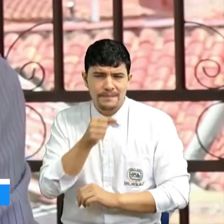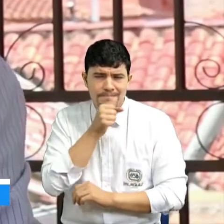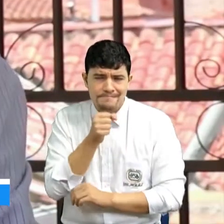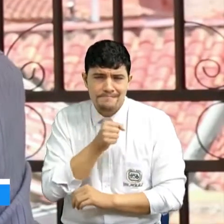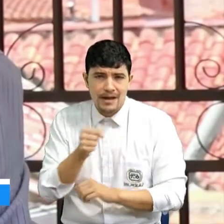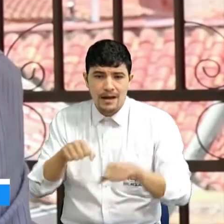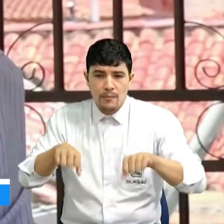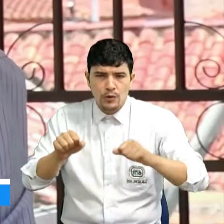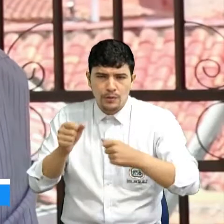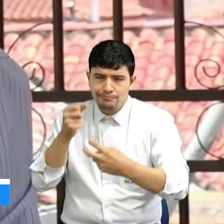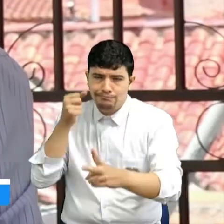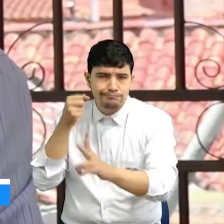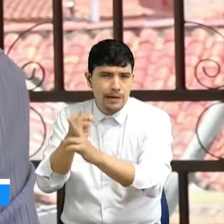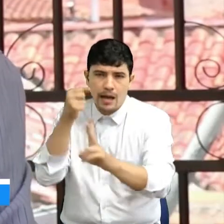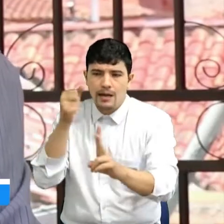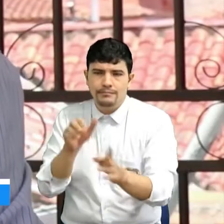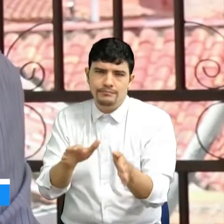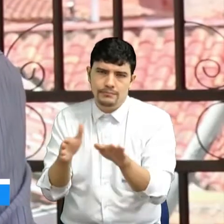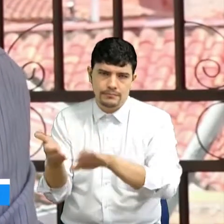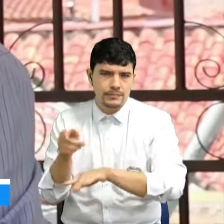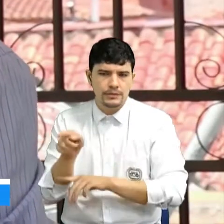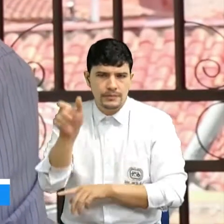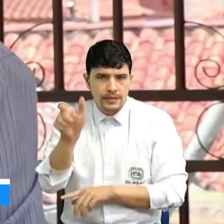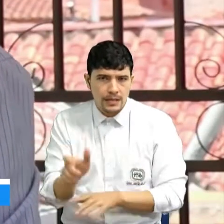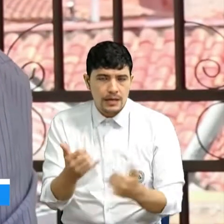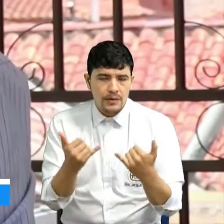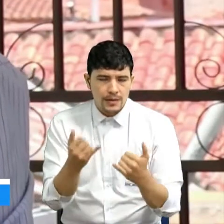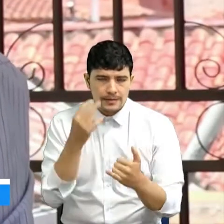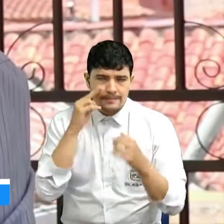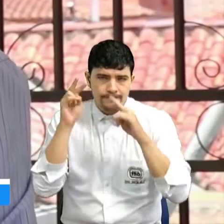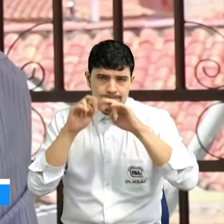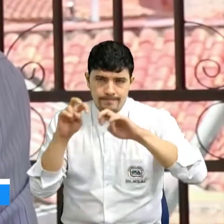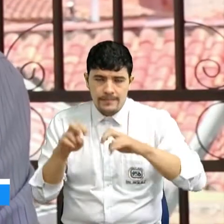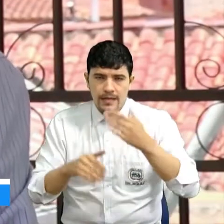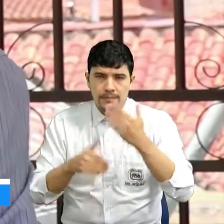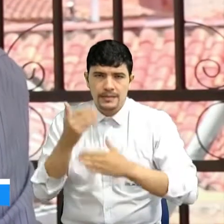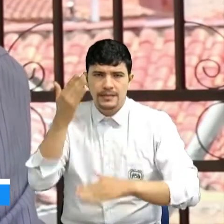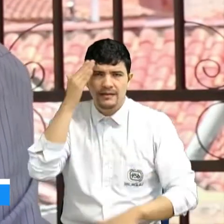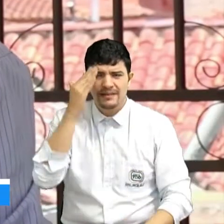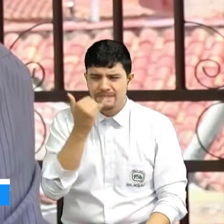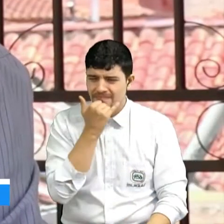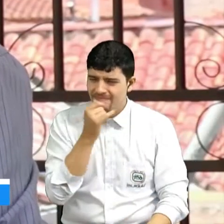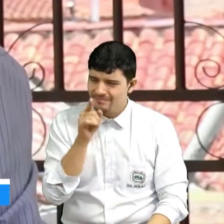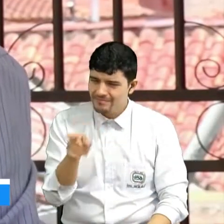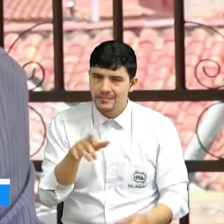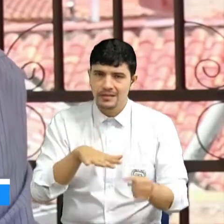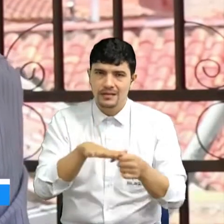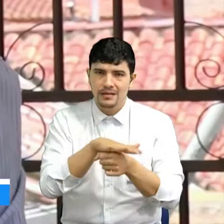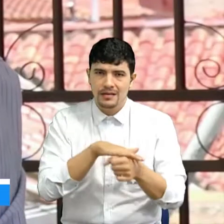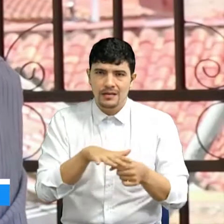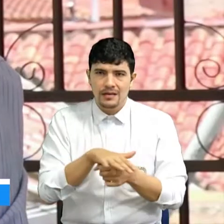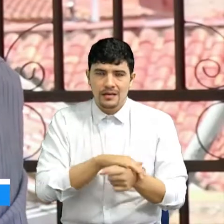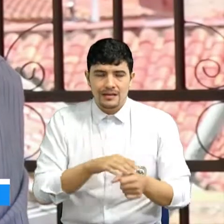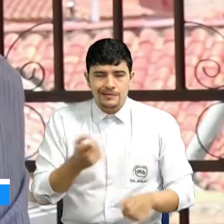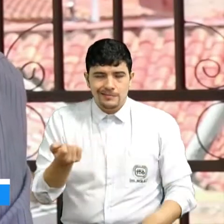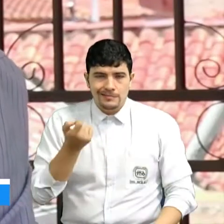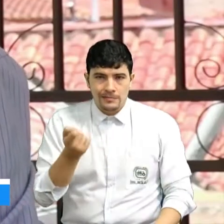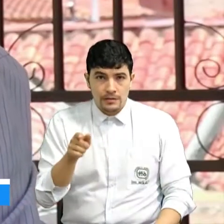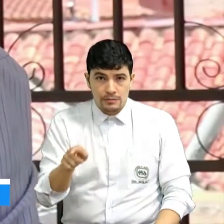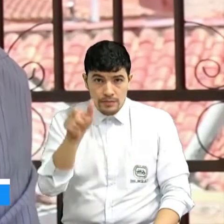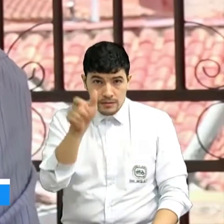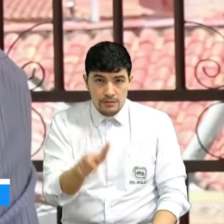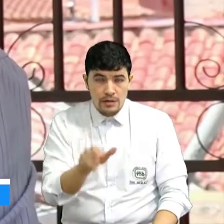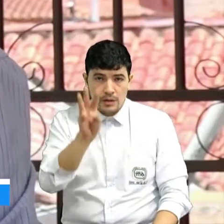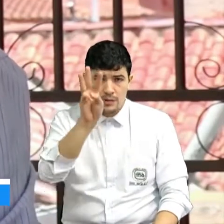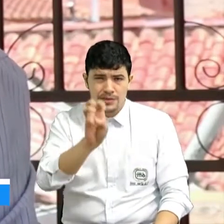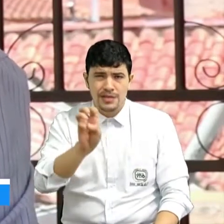semana. Dentro de ellas, este accidente de tránsito al cual ustedes hacen mención, donde infortunadamente un adulto de 83 años